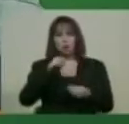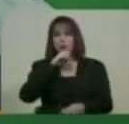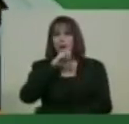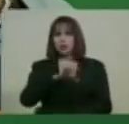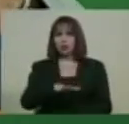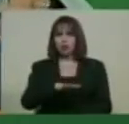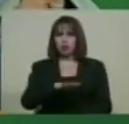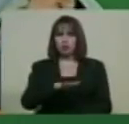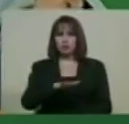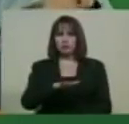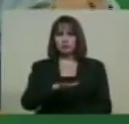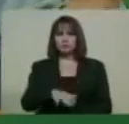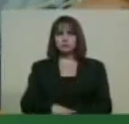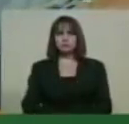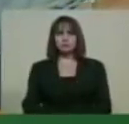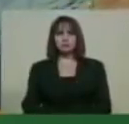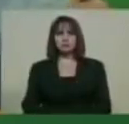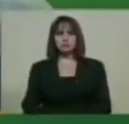décadas,